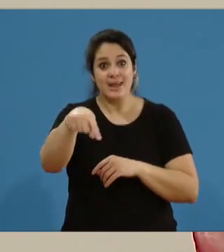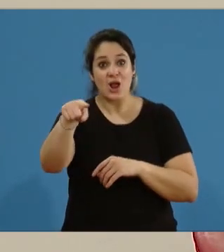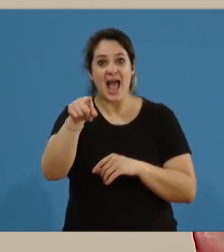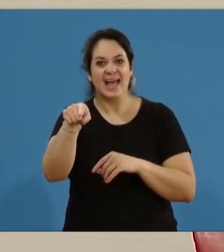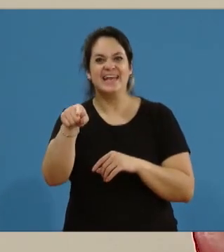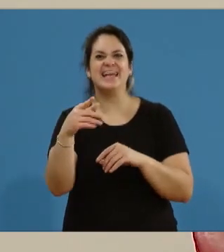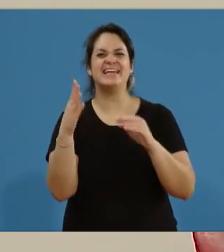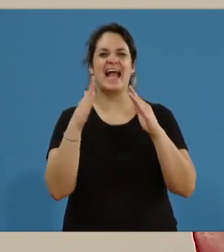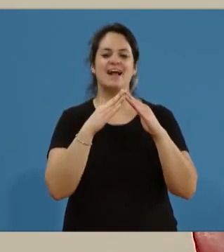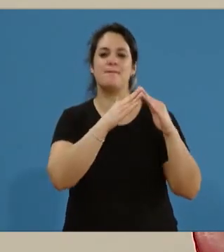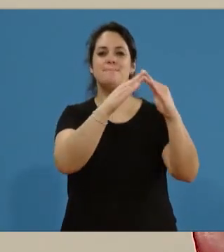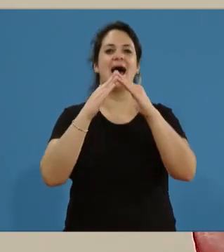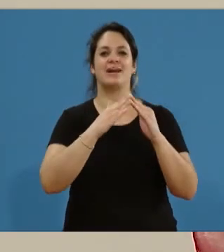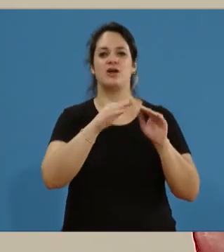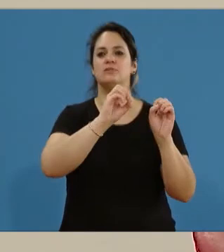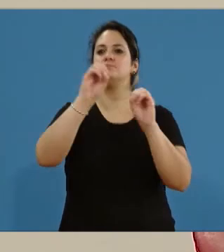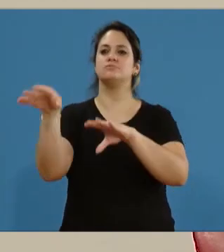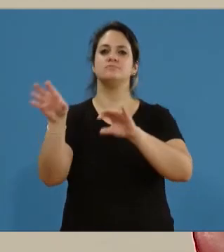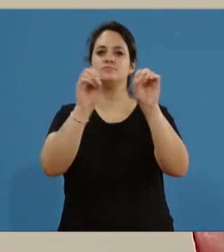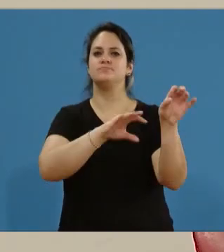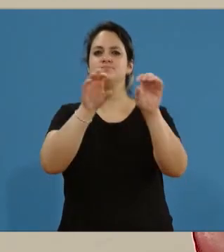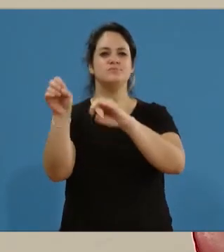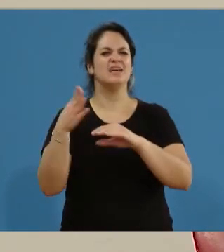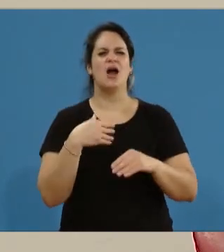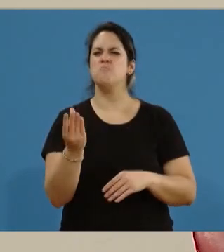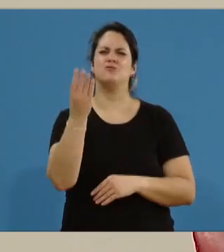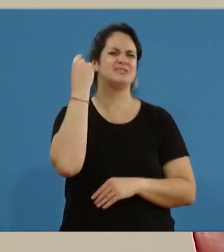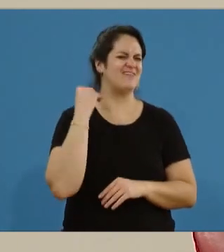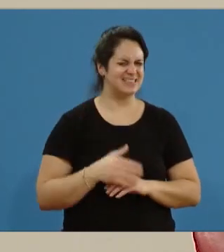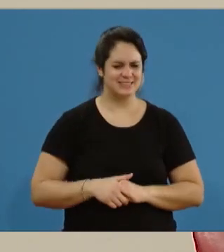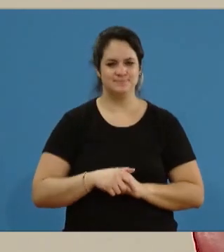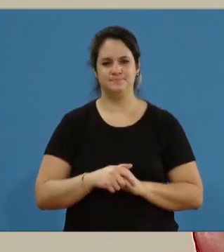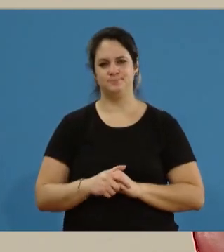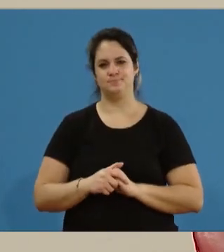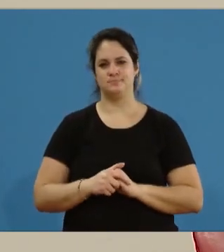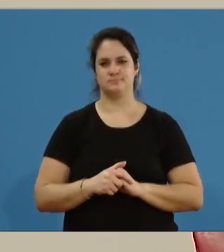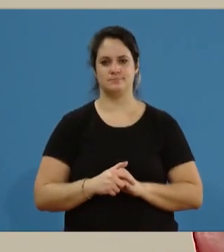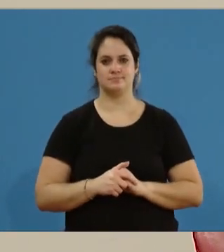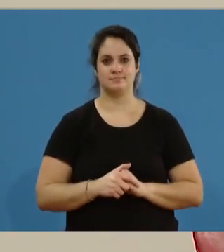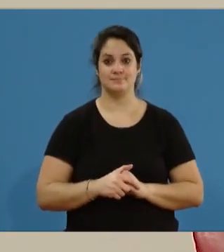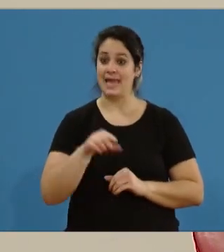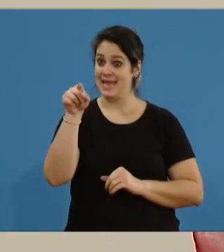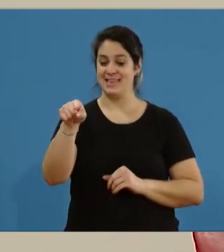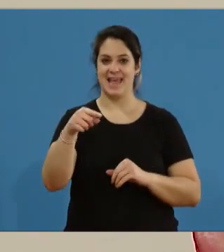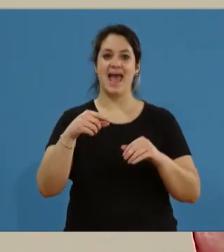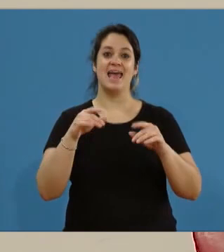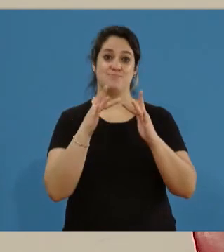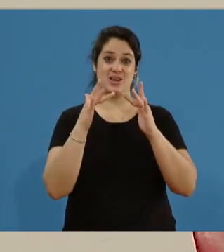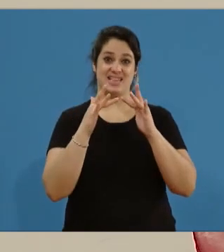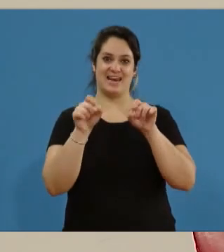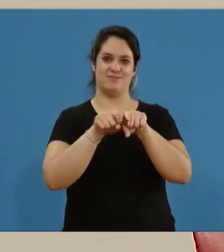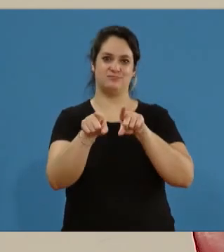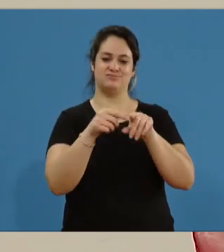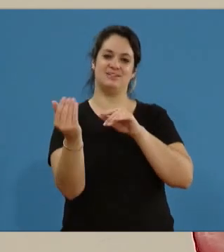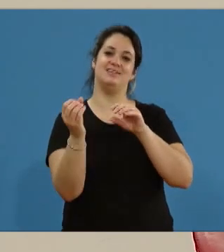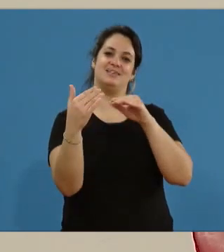mismos han cambiado de barrio 7 veces desde que él nació. Juan chatea con un amigo que conoció en